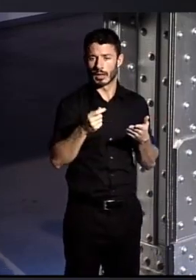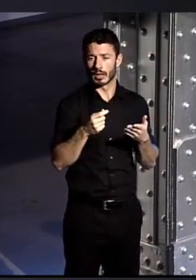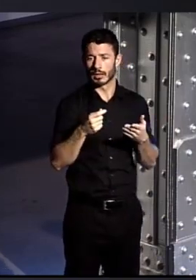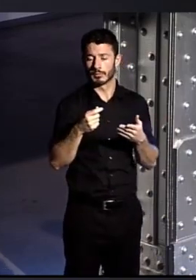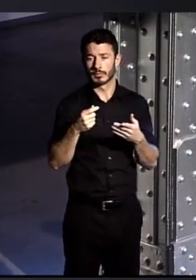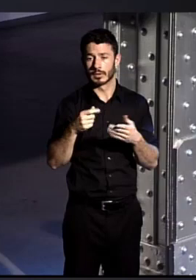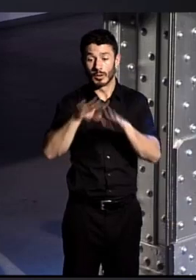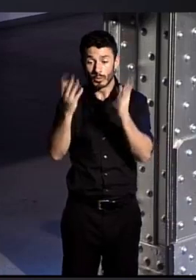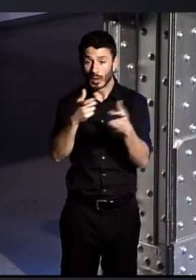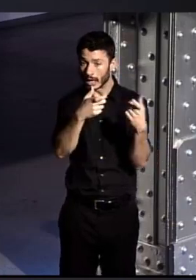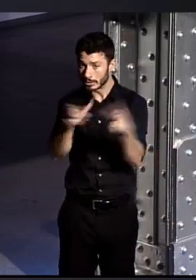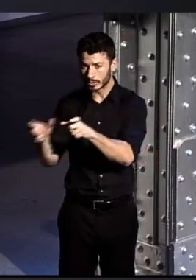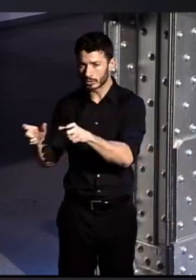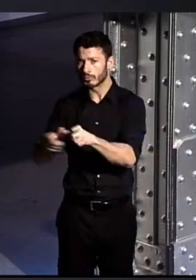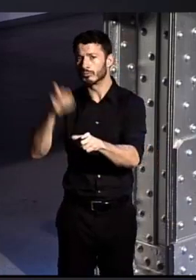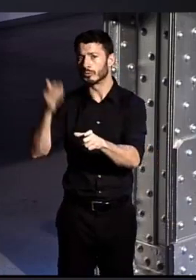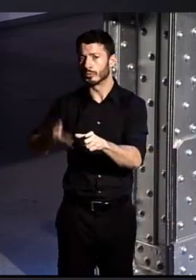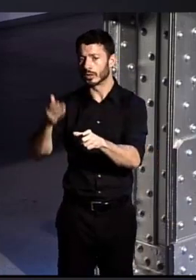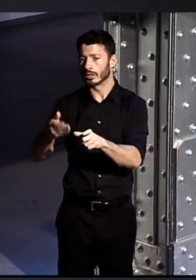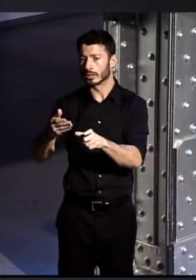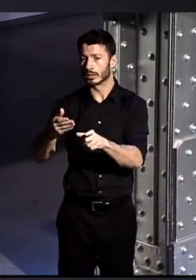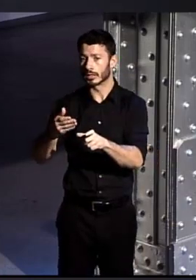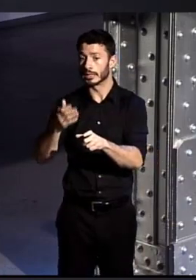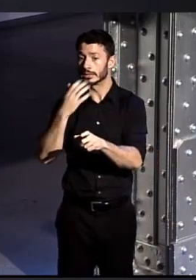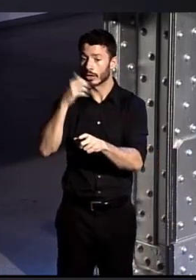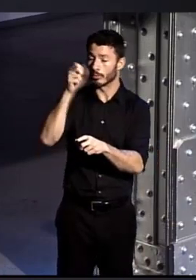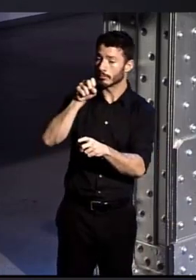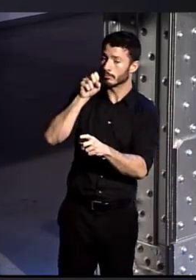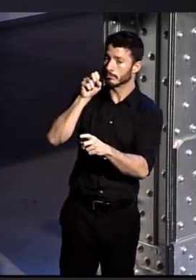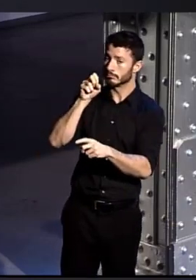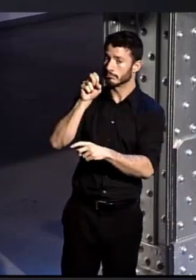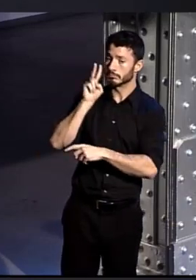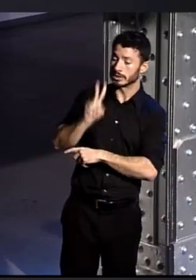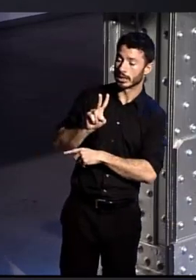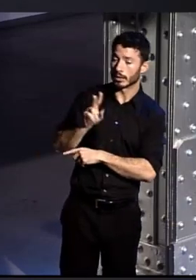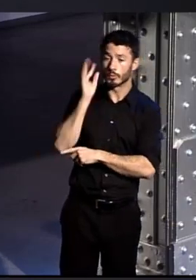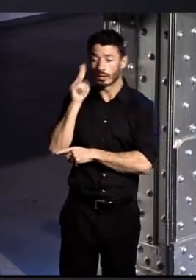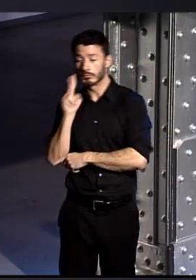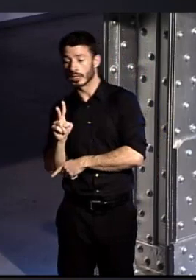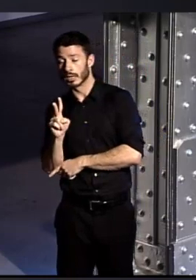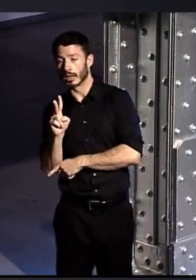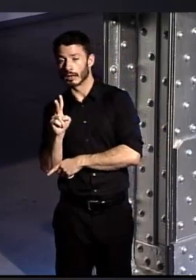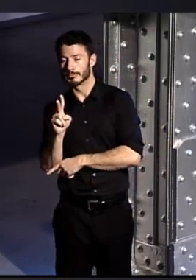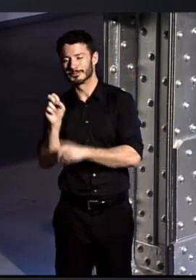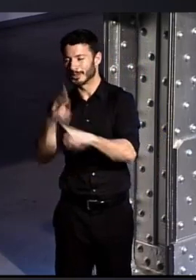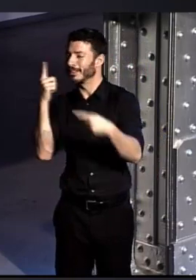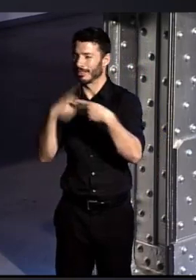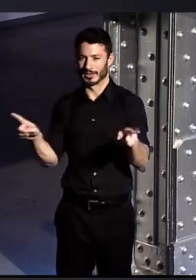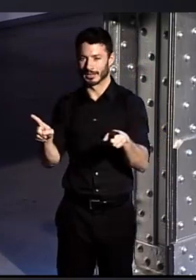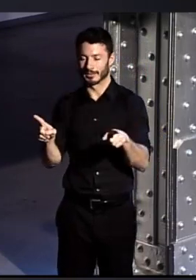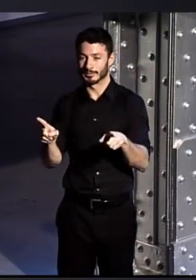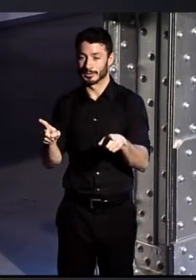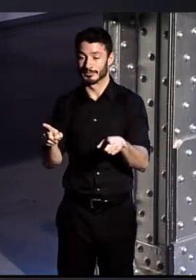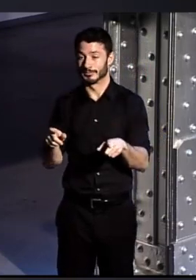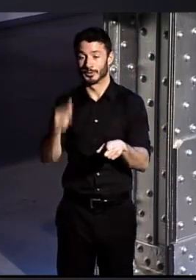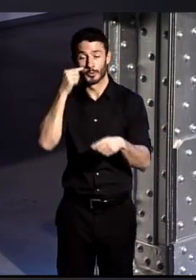pero algunos muy decisivos, que no son iguales si los mira un hombre que si los mira una mujer, ¿no? El problema es que los seres humanos